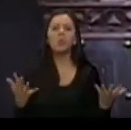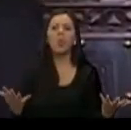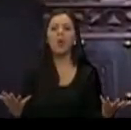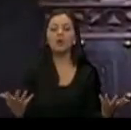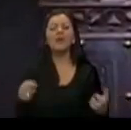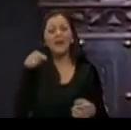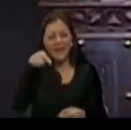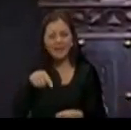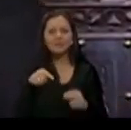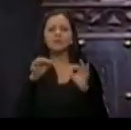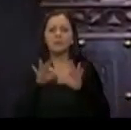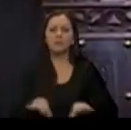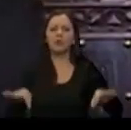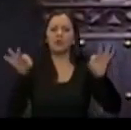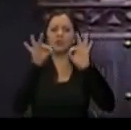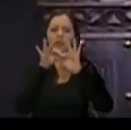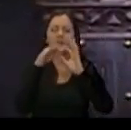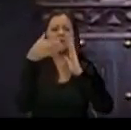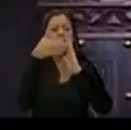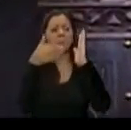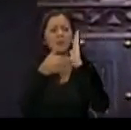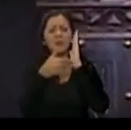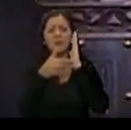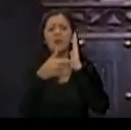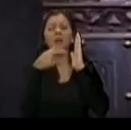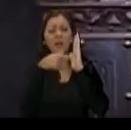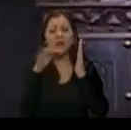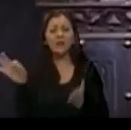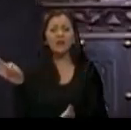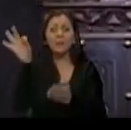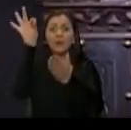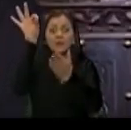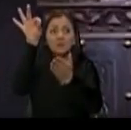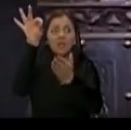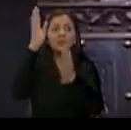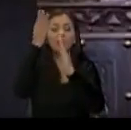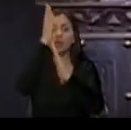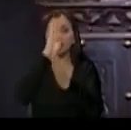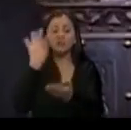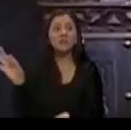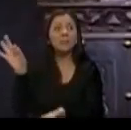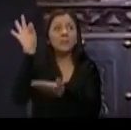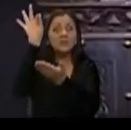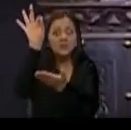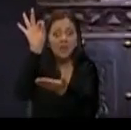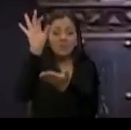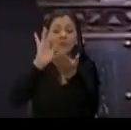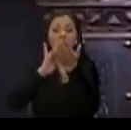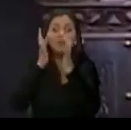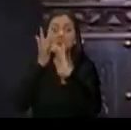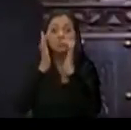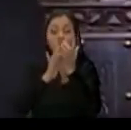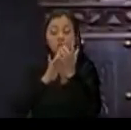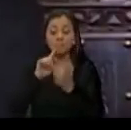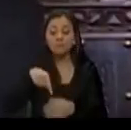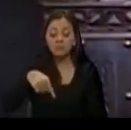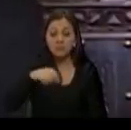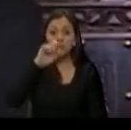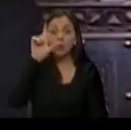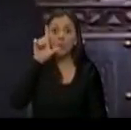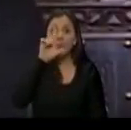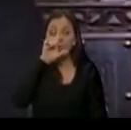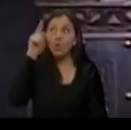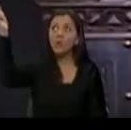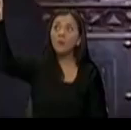cualquier palabra del representante de Cristo, que vendrá Dios mediante el próximo mes de julio a darnos con